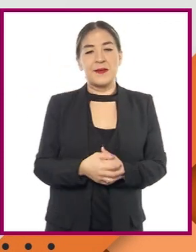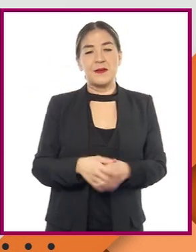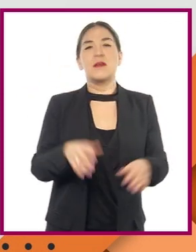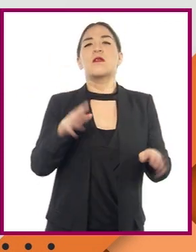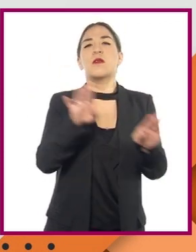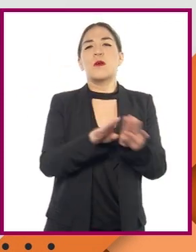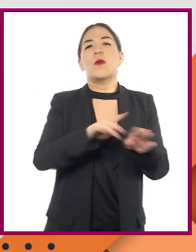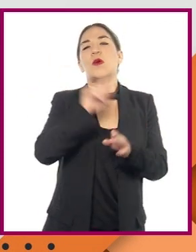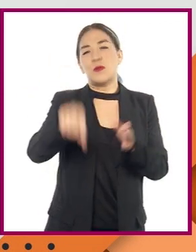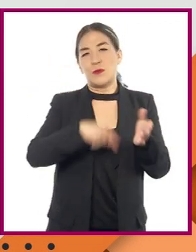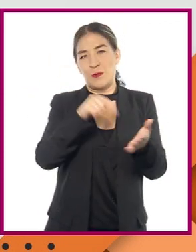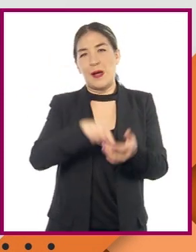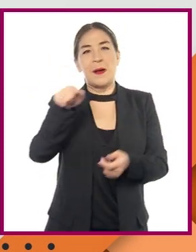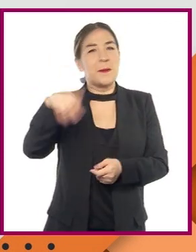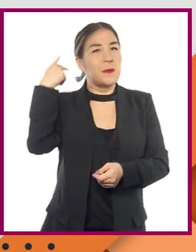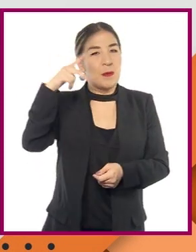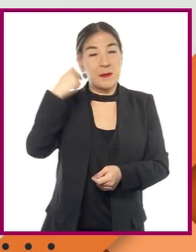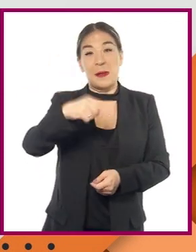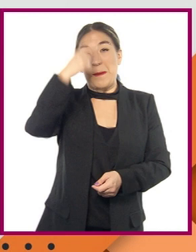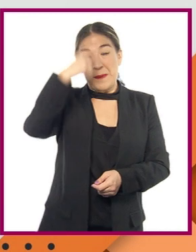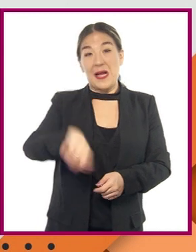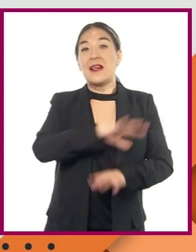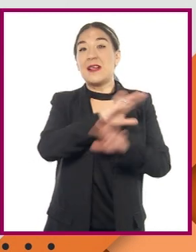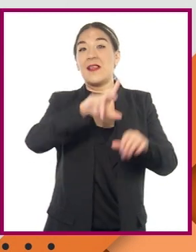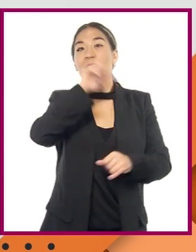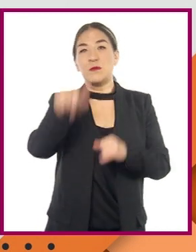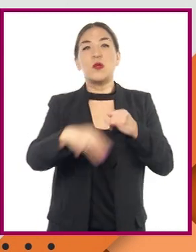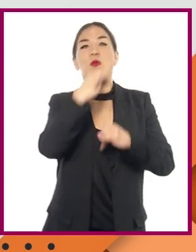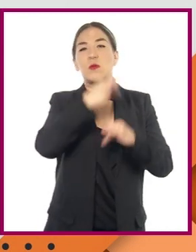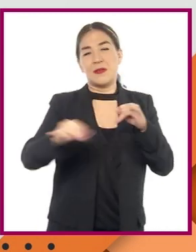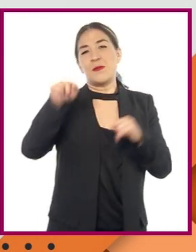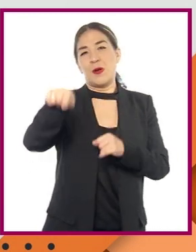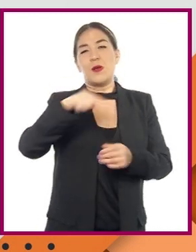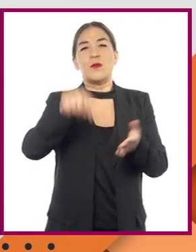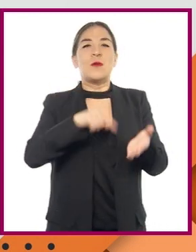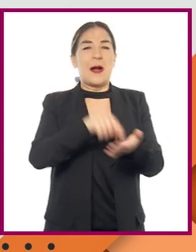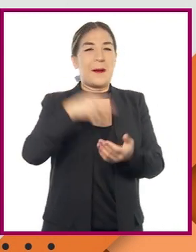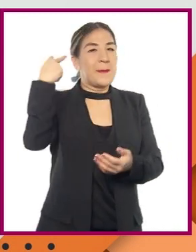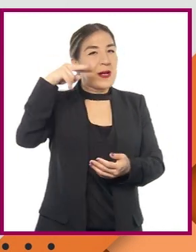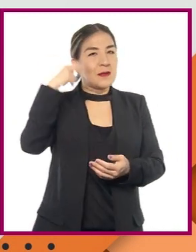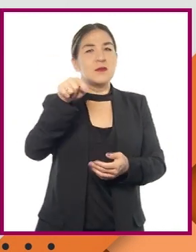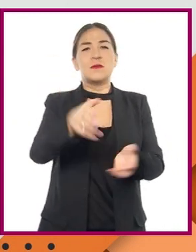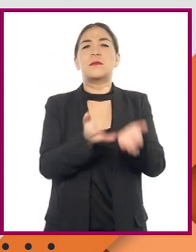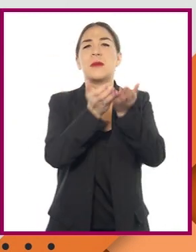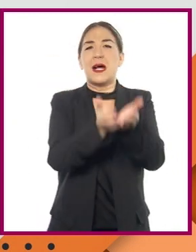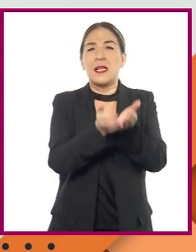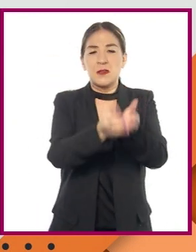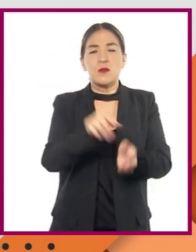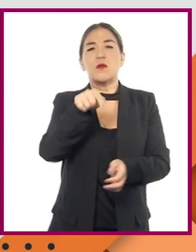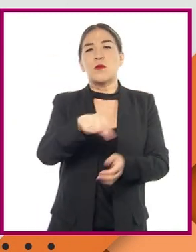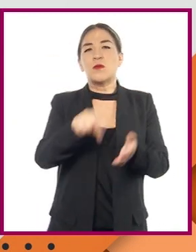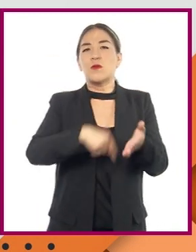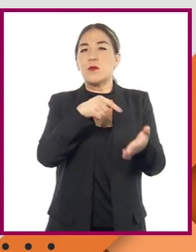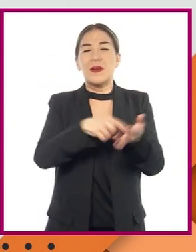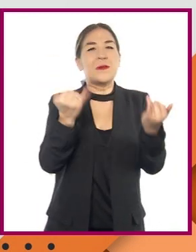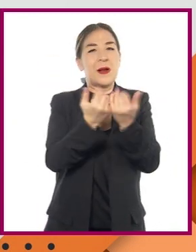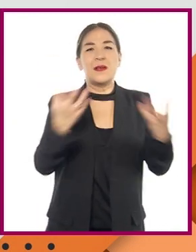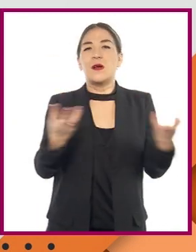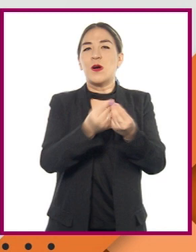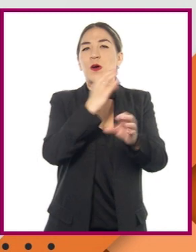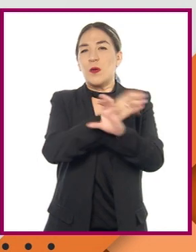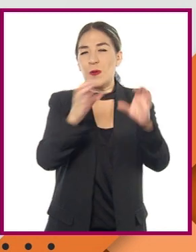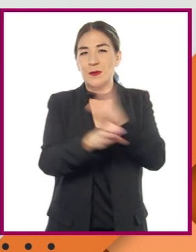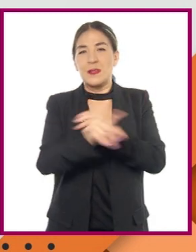la ciudad de Puebla, para finalmente llegar a Veracruz, donde eran embarcados en flotas junto a productos